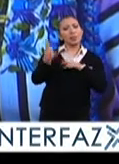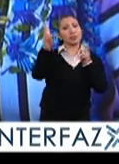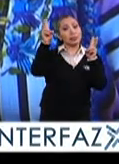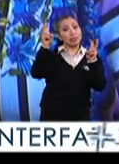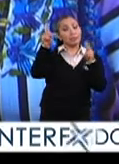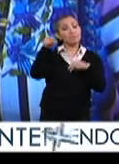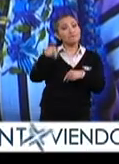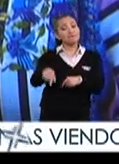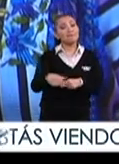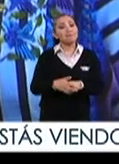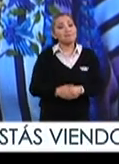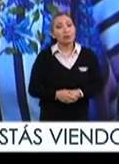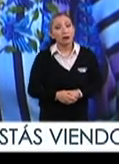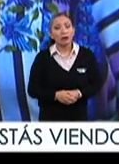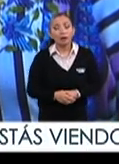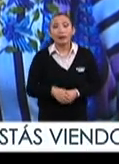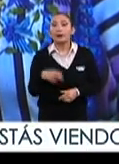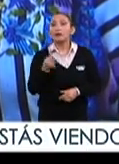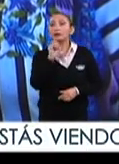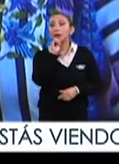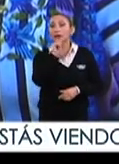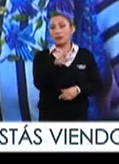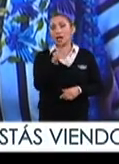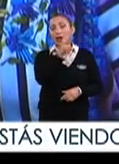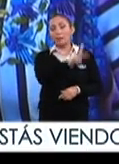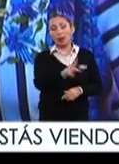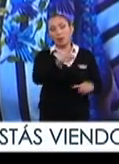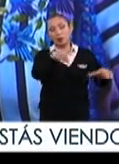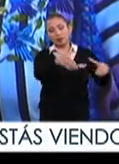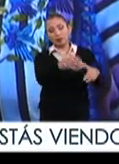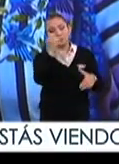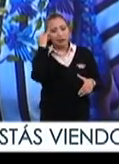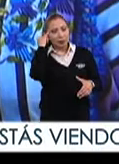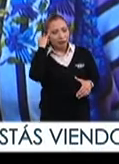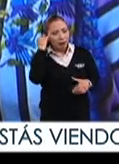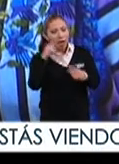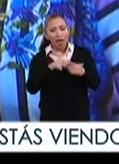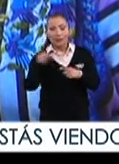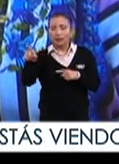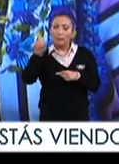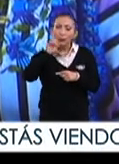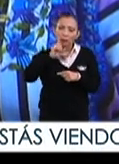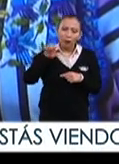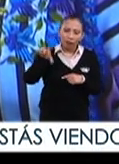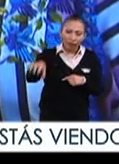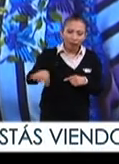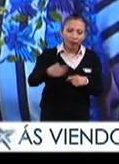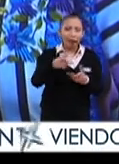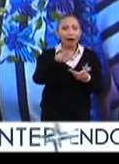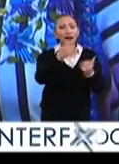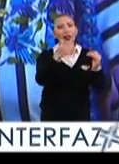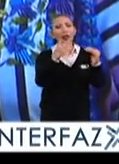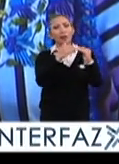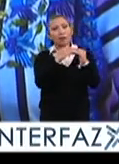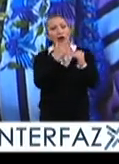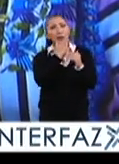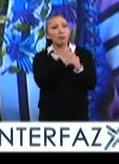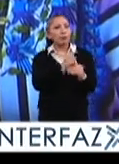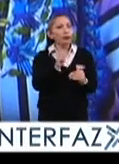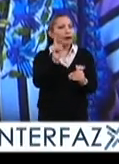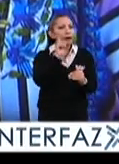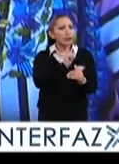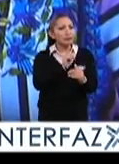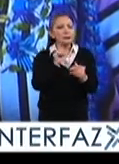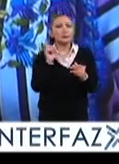la migración, pero también a los pueblos indígenas, también a las mujeres, la igualdad entre hombres